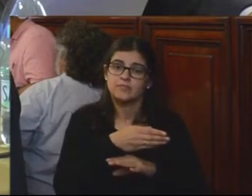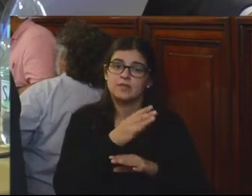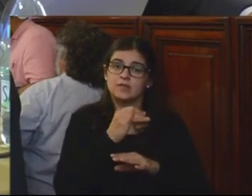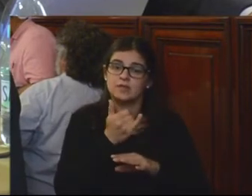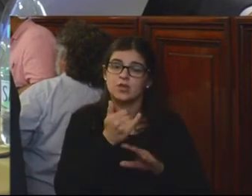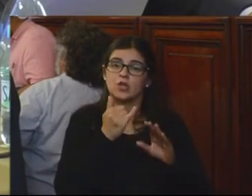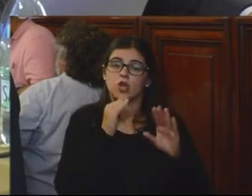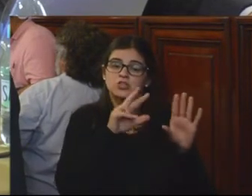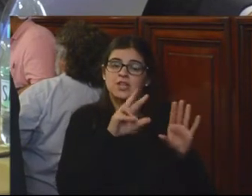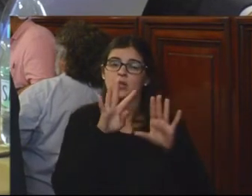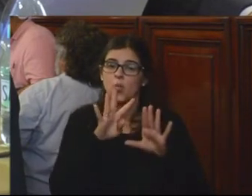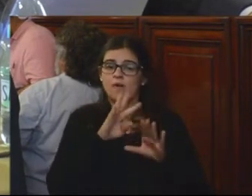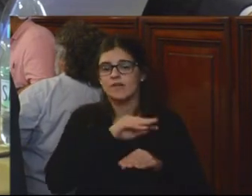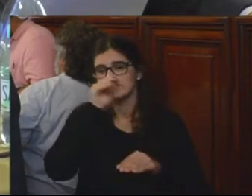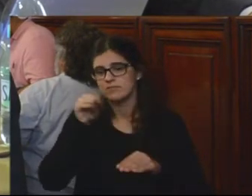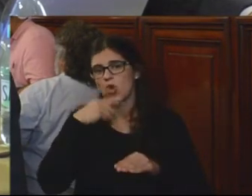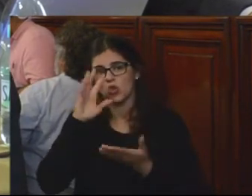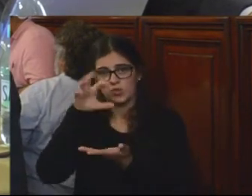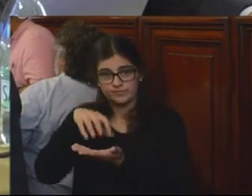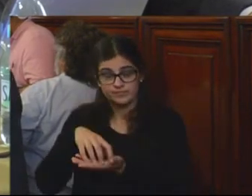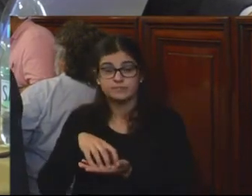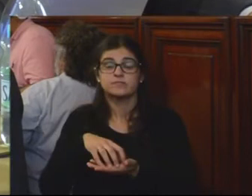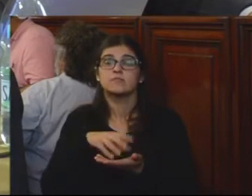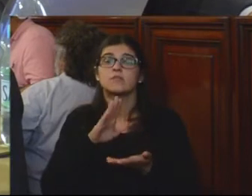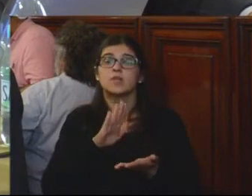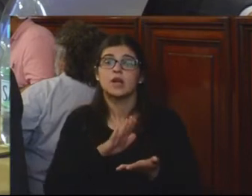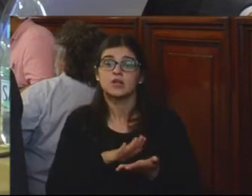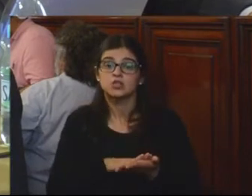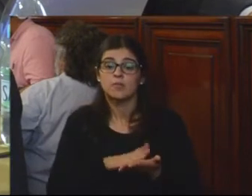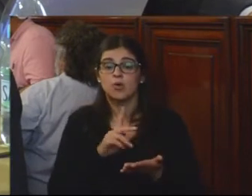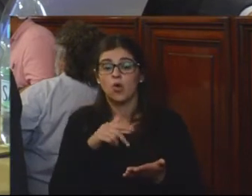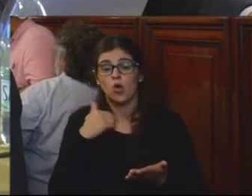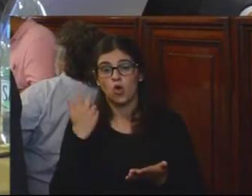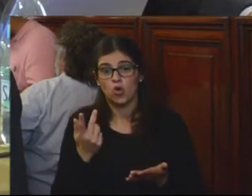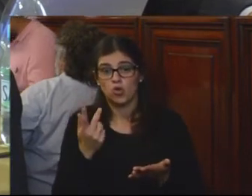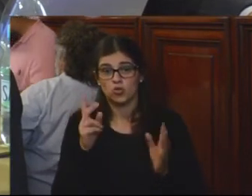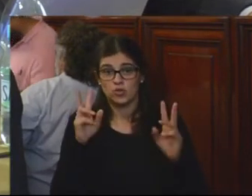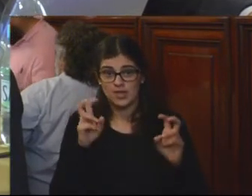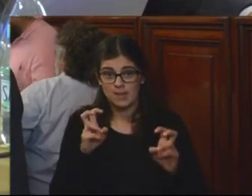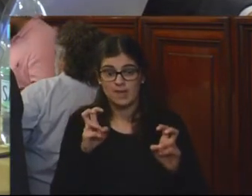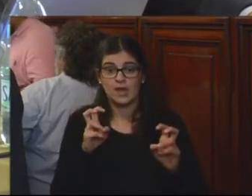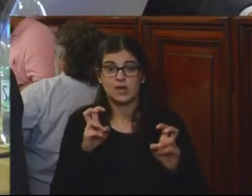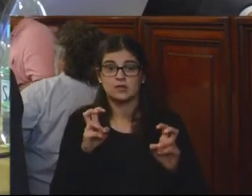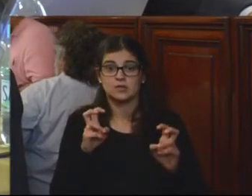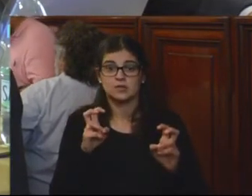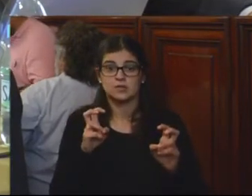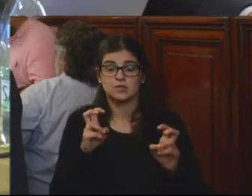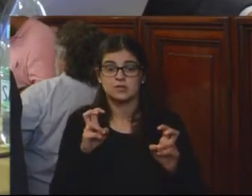889 derivaciones en relación a otra de las cuestiones que se habían